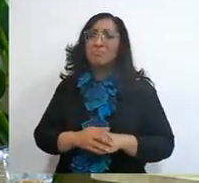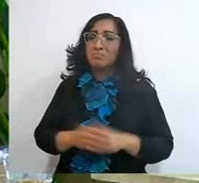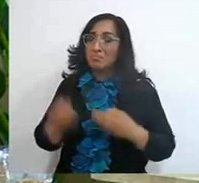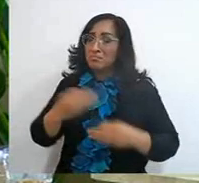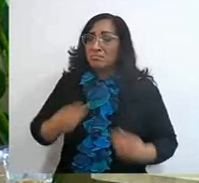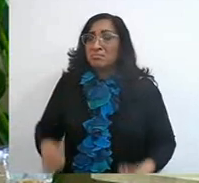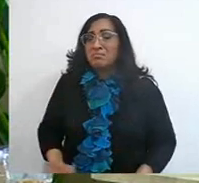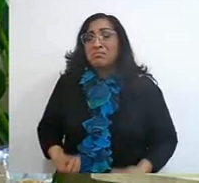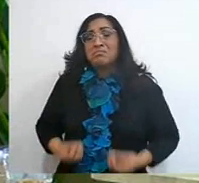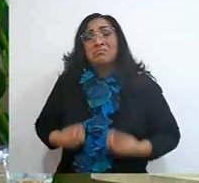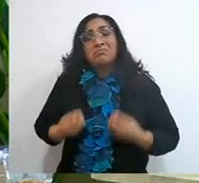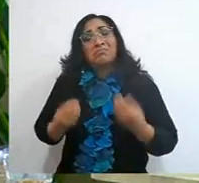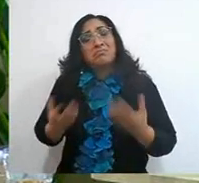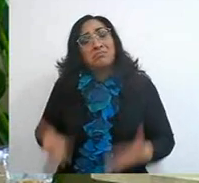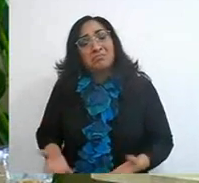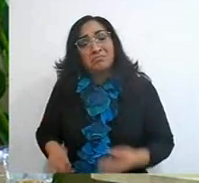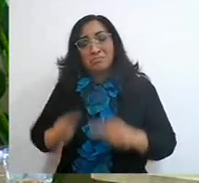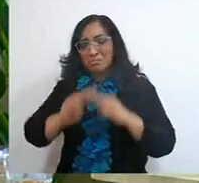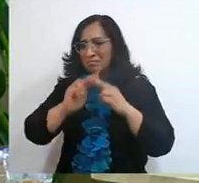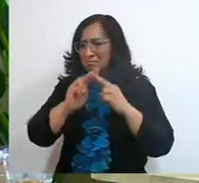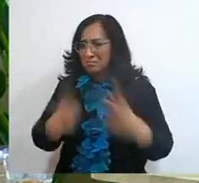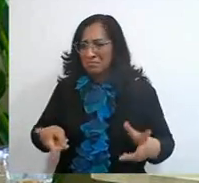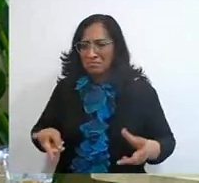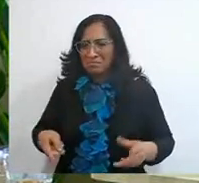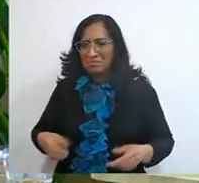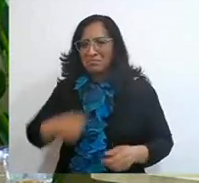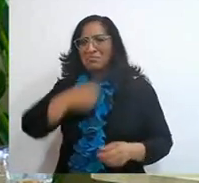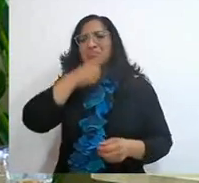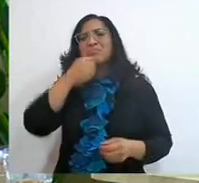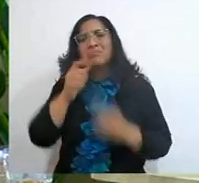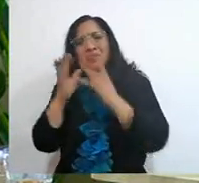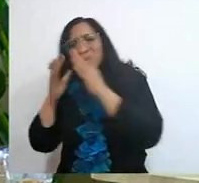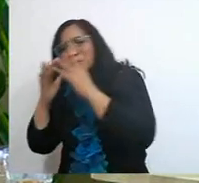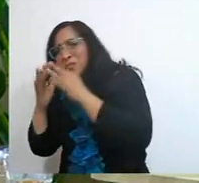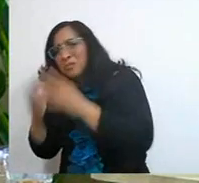que hubo, Señor, se rompen por el chisme, la